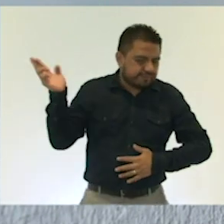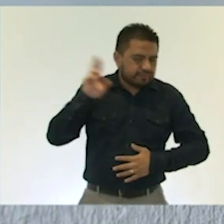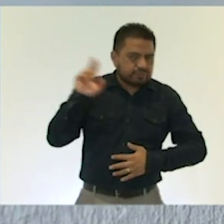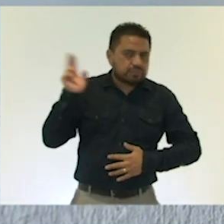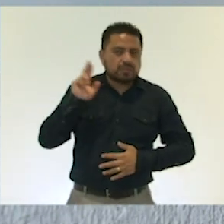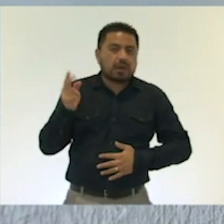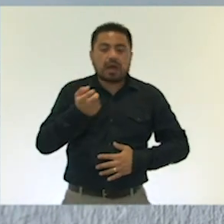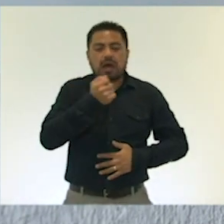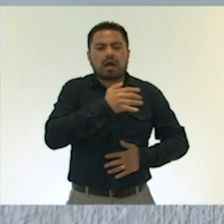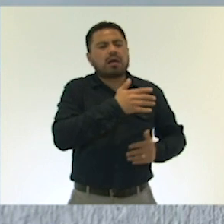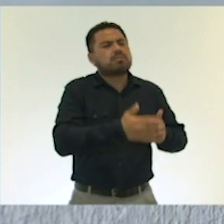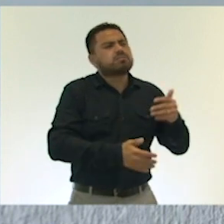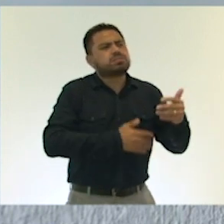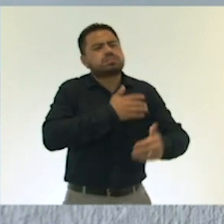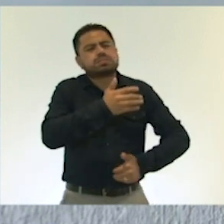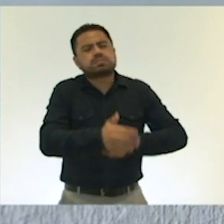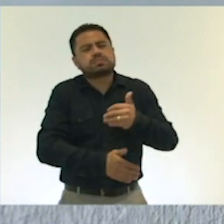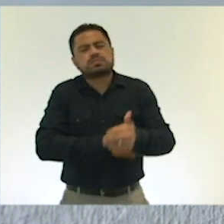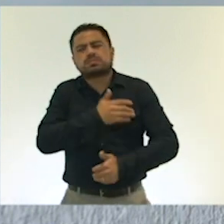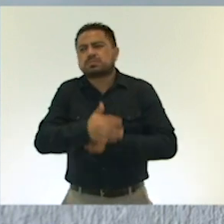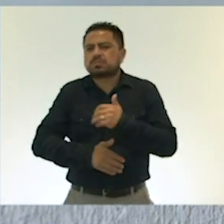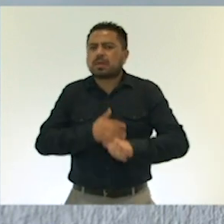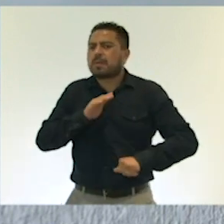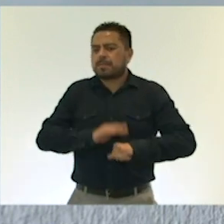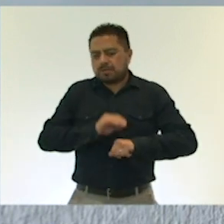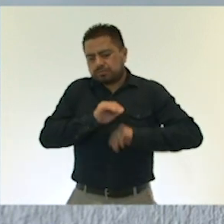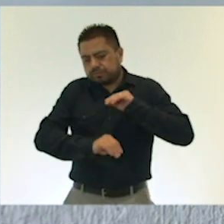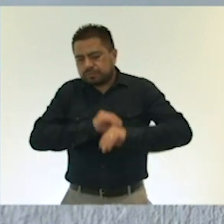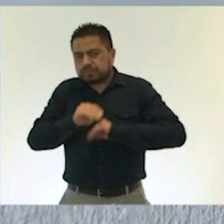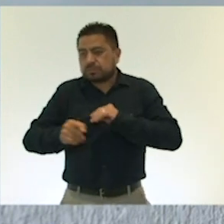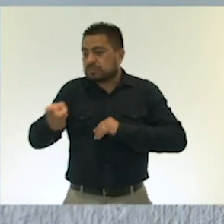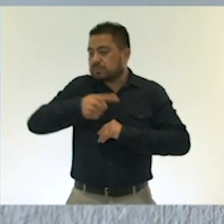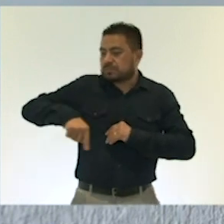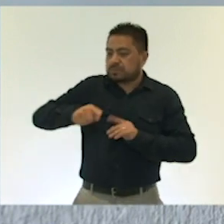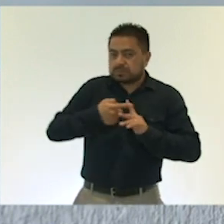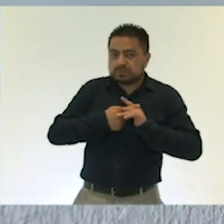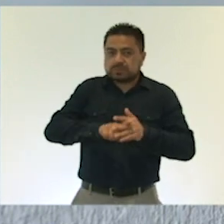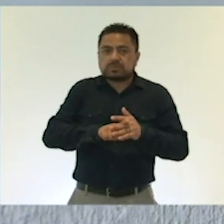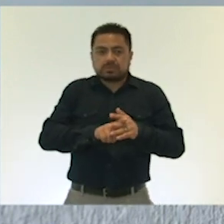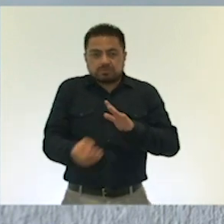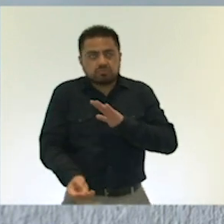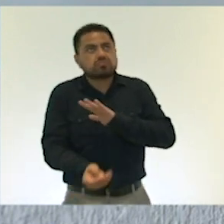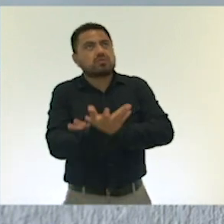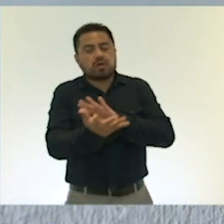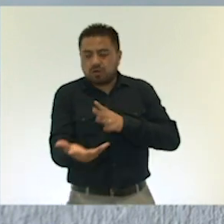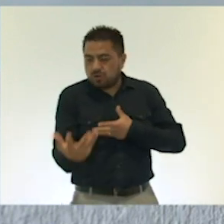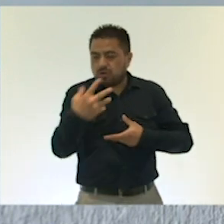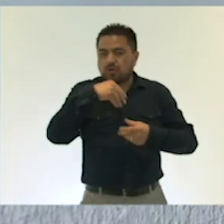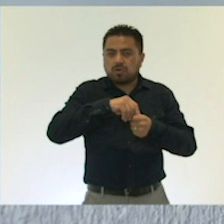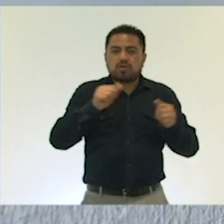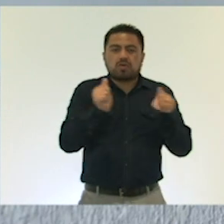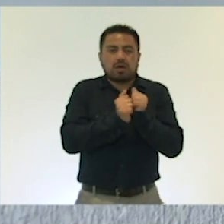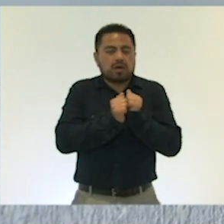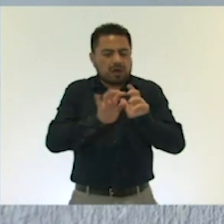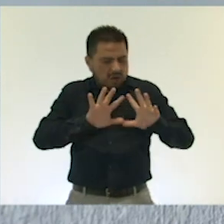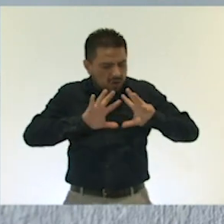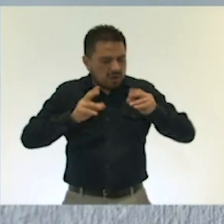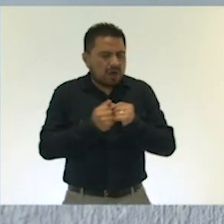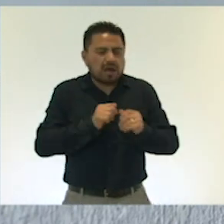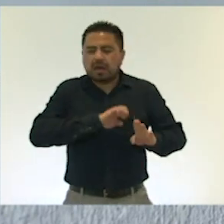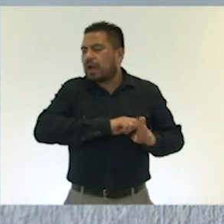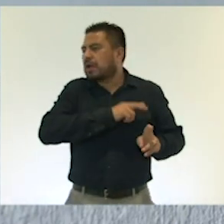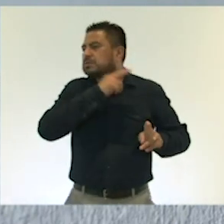ahí en adelante, los demás compositores empezaron a incluirlos en su repertorio, hasta que, por